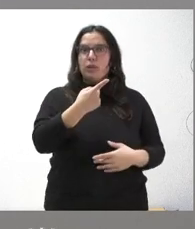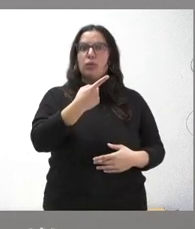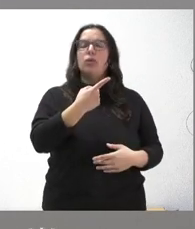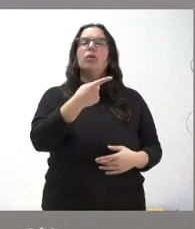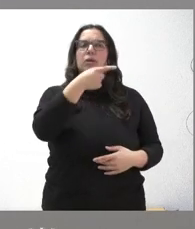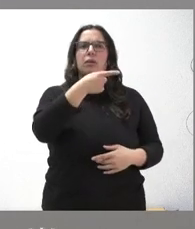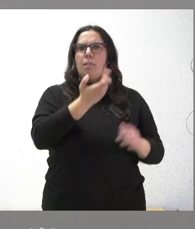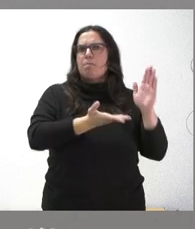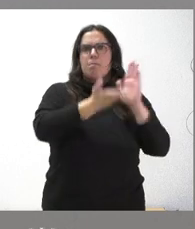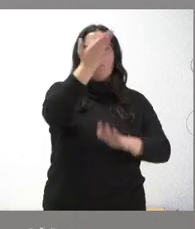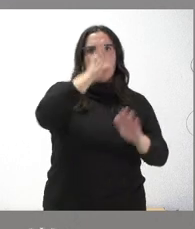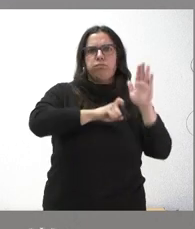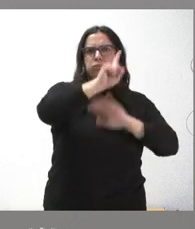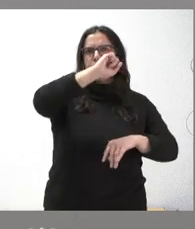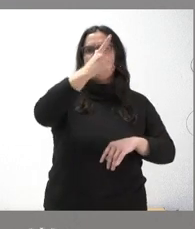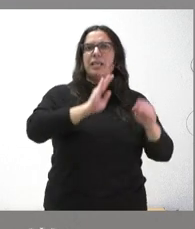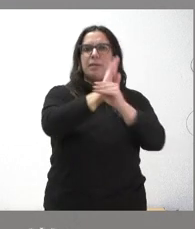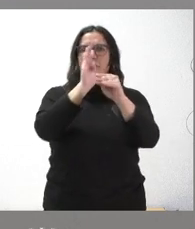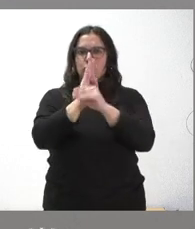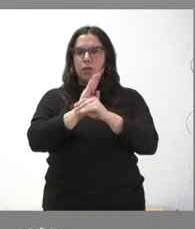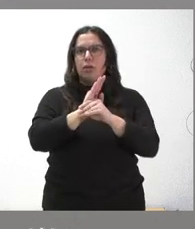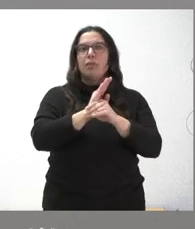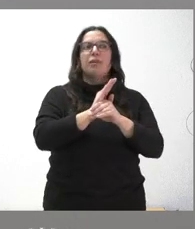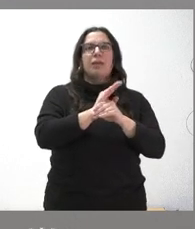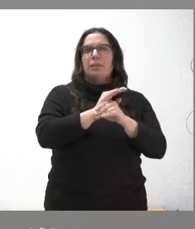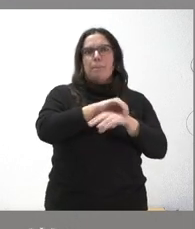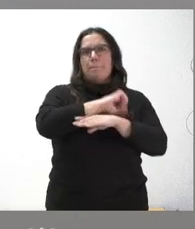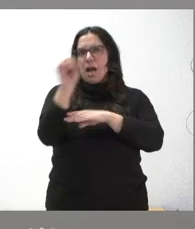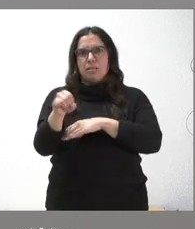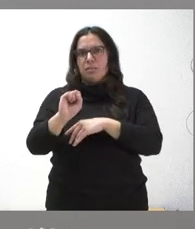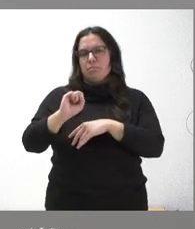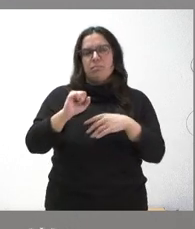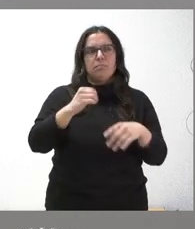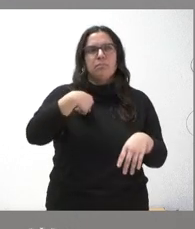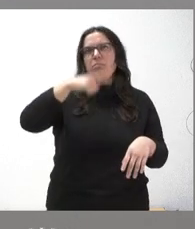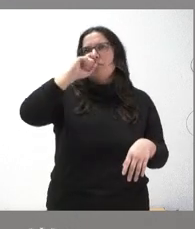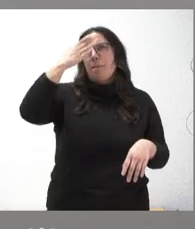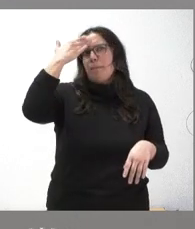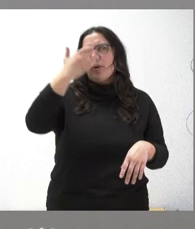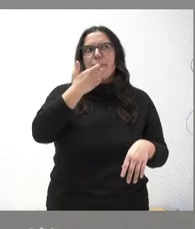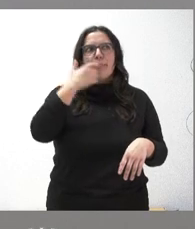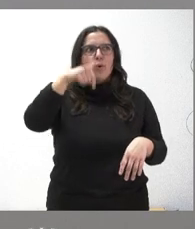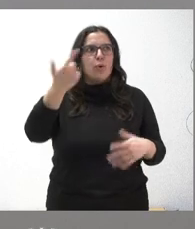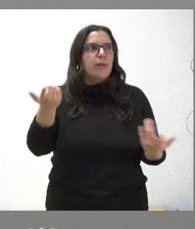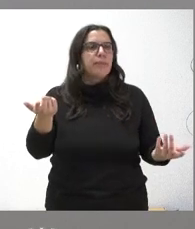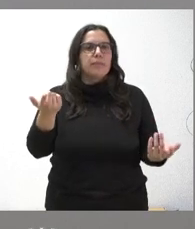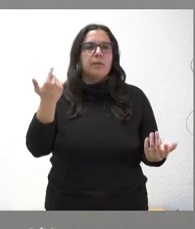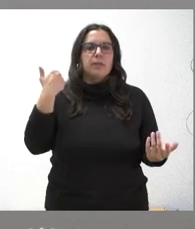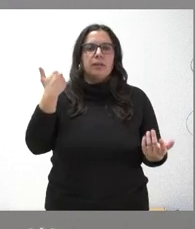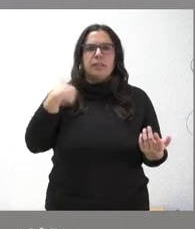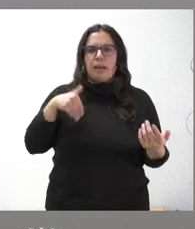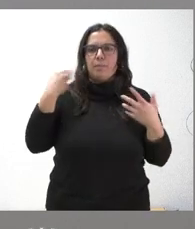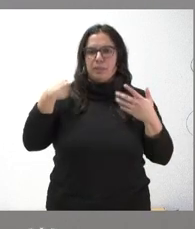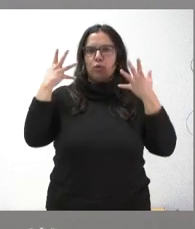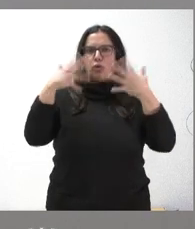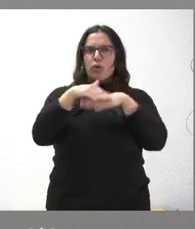que más inversiones está teniendo como consecuencia de ese crecimiento yo recuerdo algunas de memoria hoy aquí y que hemos traído en este propio consejo